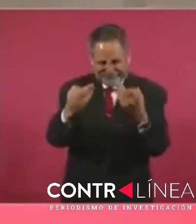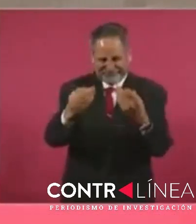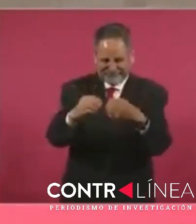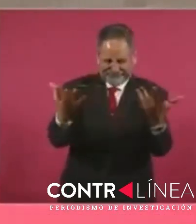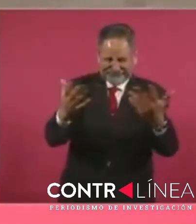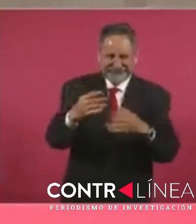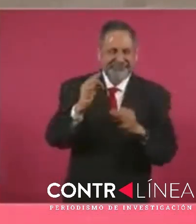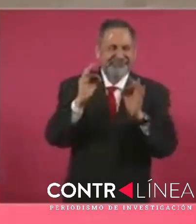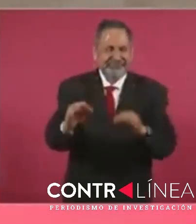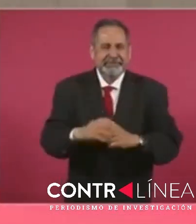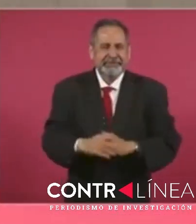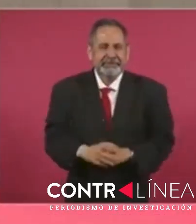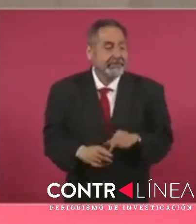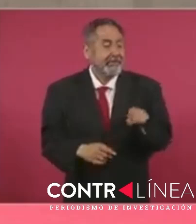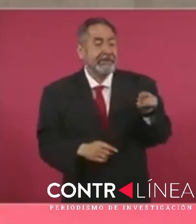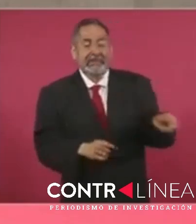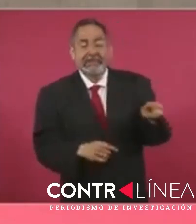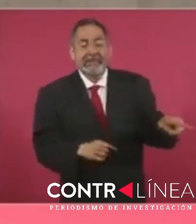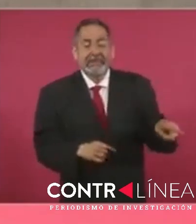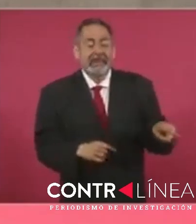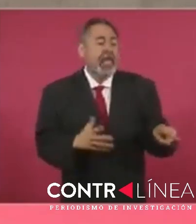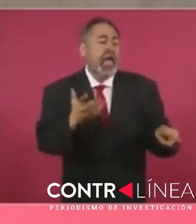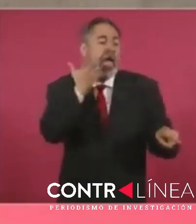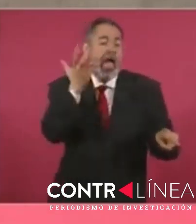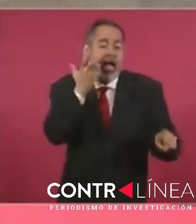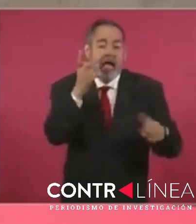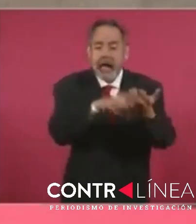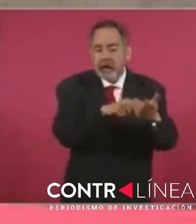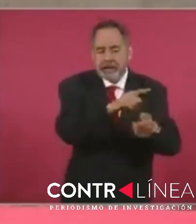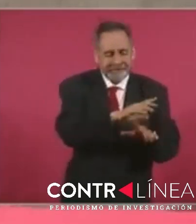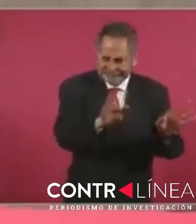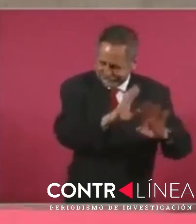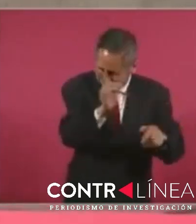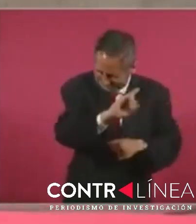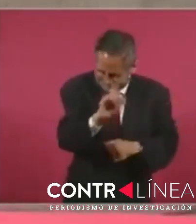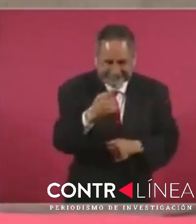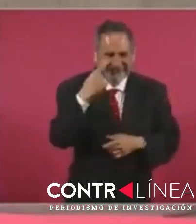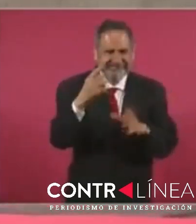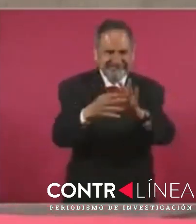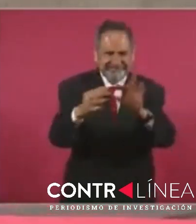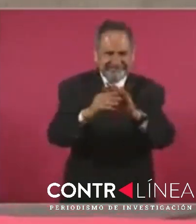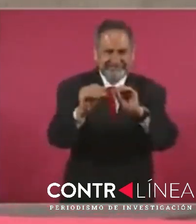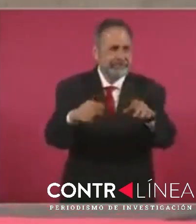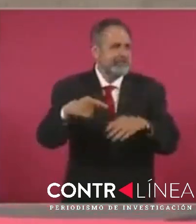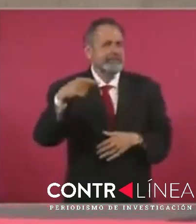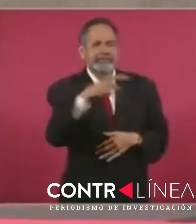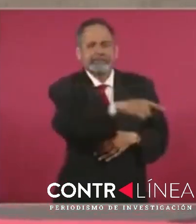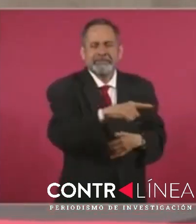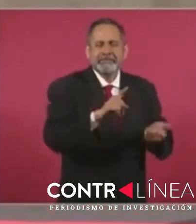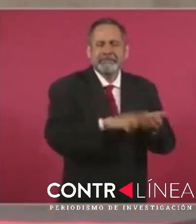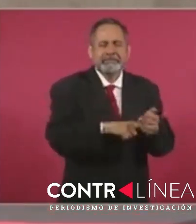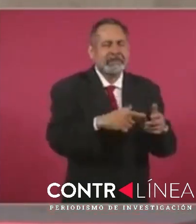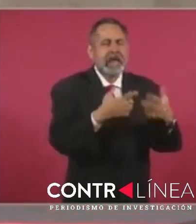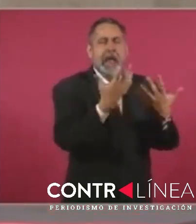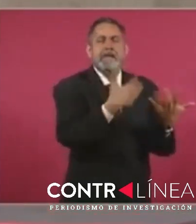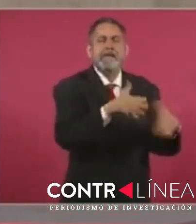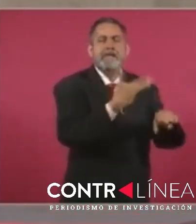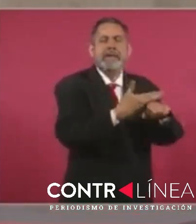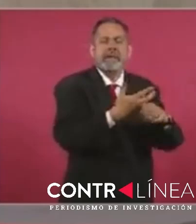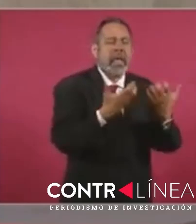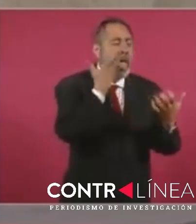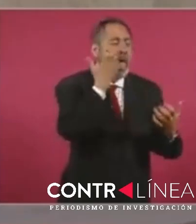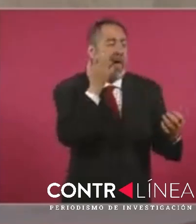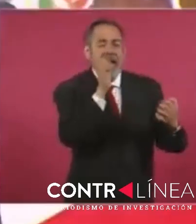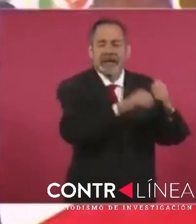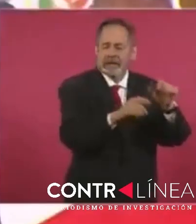si no van a creer que es una encuesta esas que hacía Massey Coller